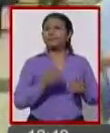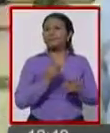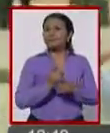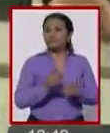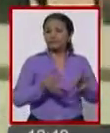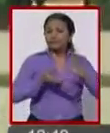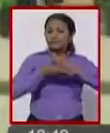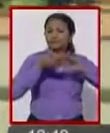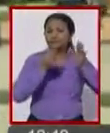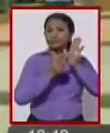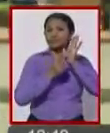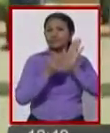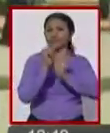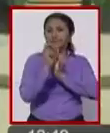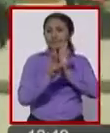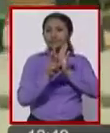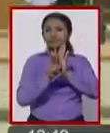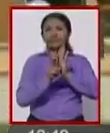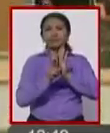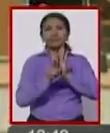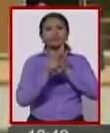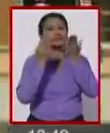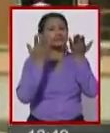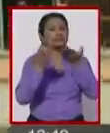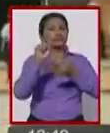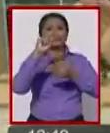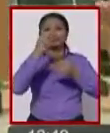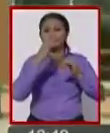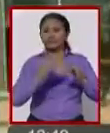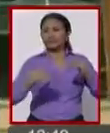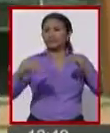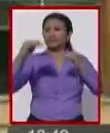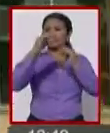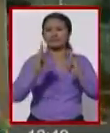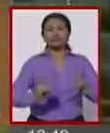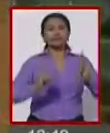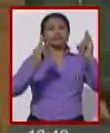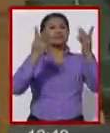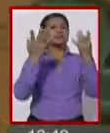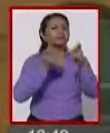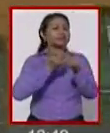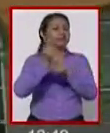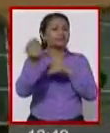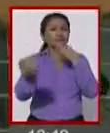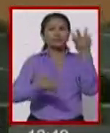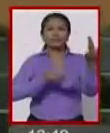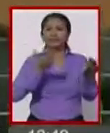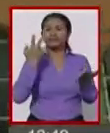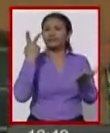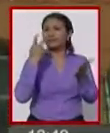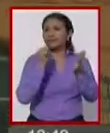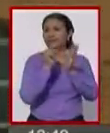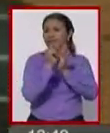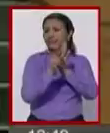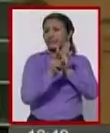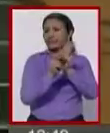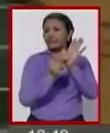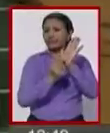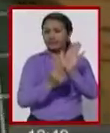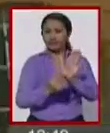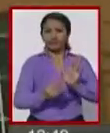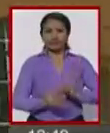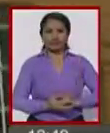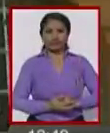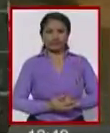Justamente le mostrábamos en imágenes que también el segundo piso habría sufrido daños por el fuego. También tenemos imágenes que en momentos nada más vamos